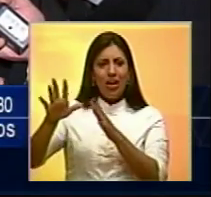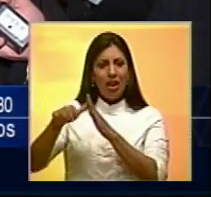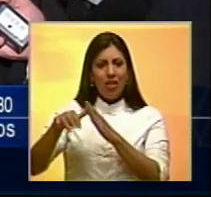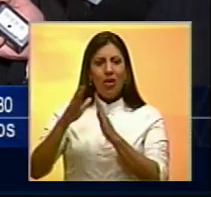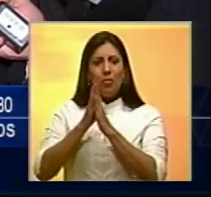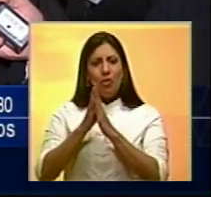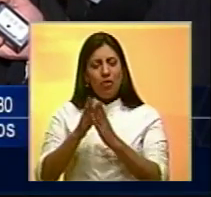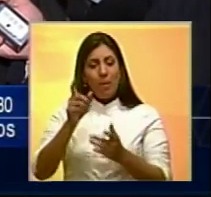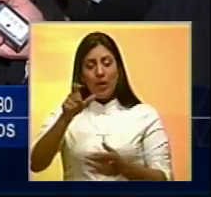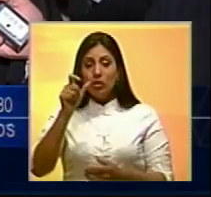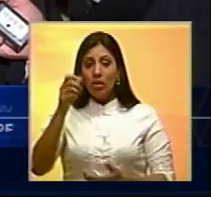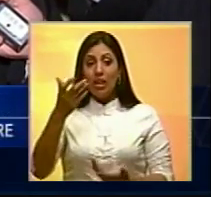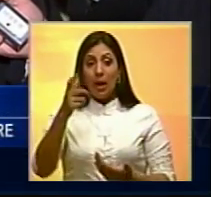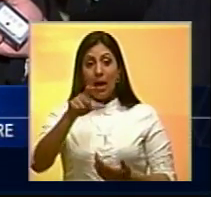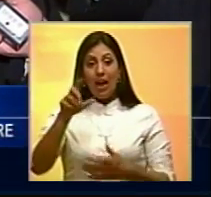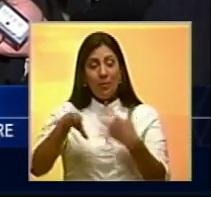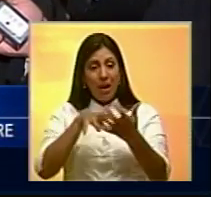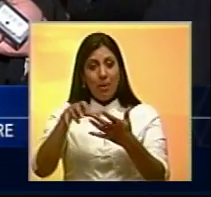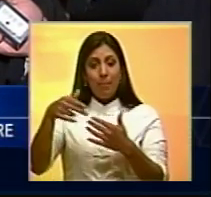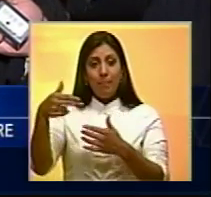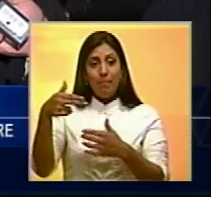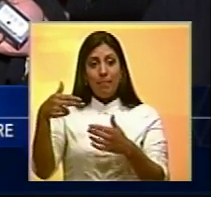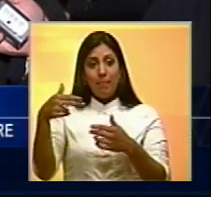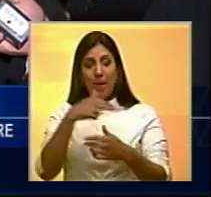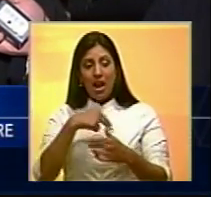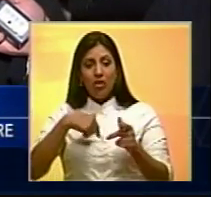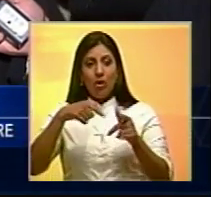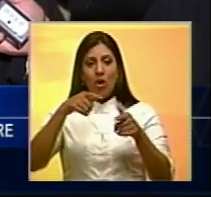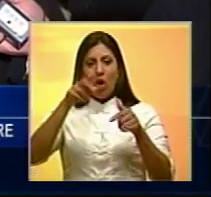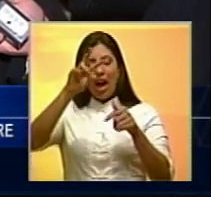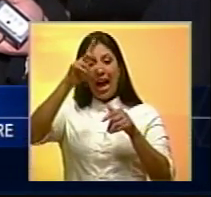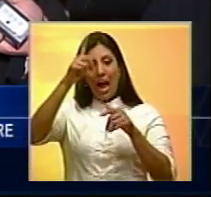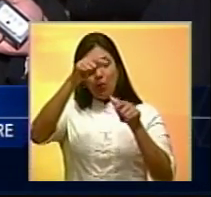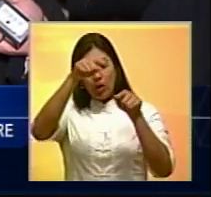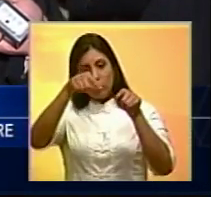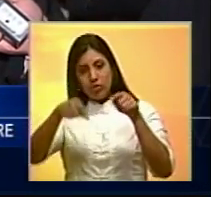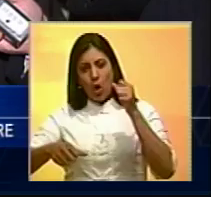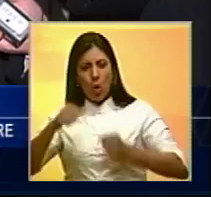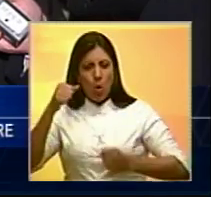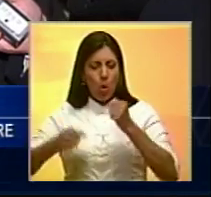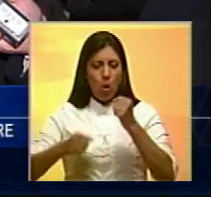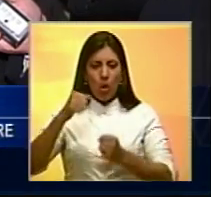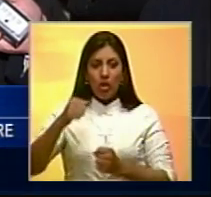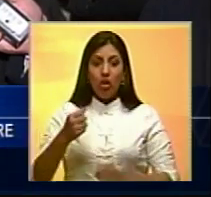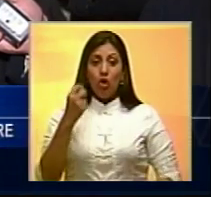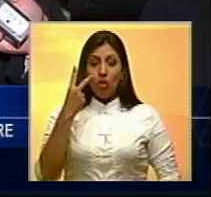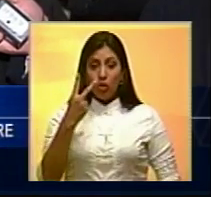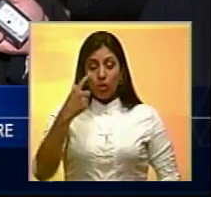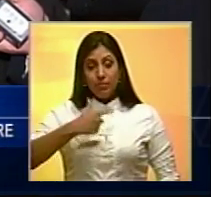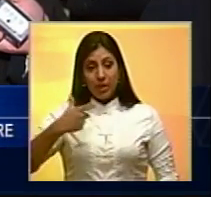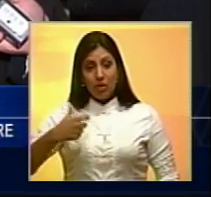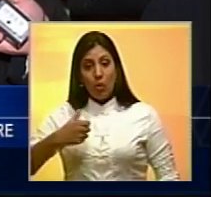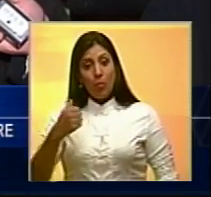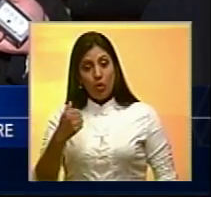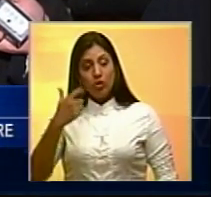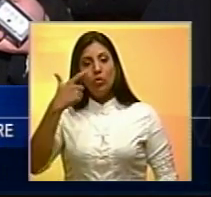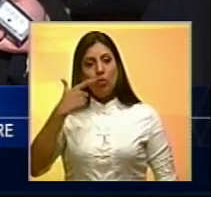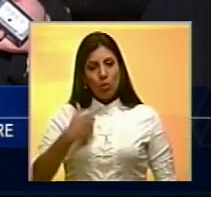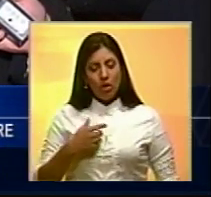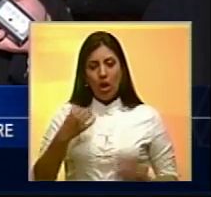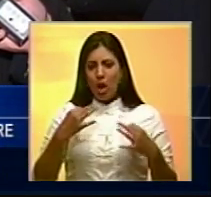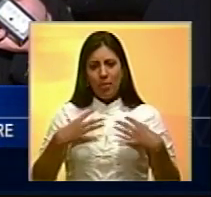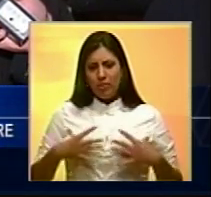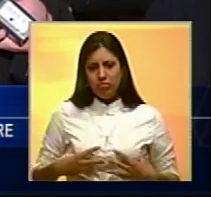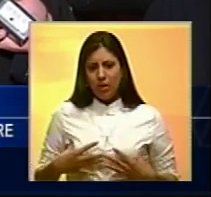clamor público indicaba que había una situación irregular con un sujeto que bajaba de una camioneta y estaba corriendo. 2 de nuestros funcionarios, uno en situación de